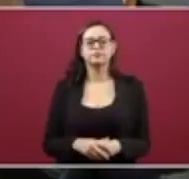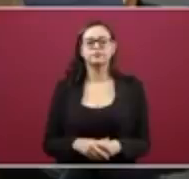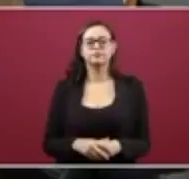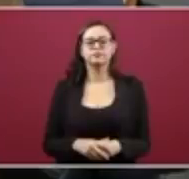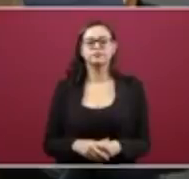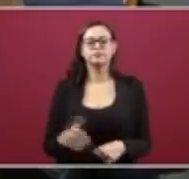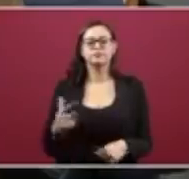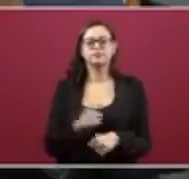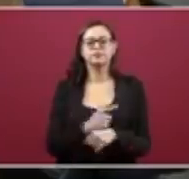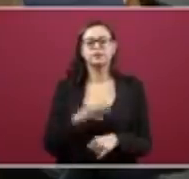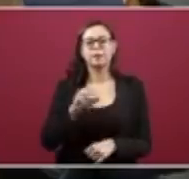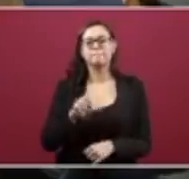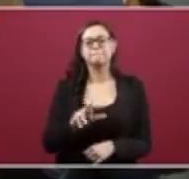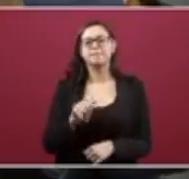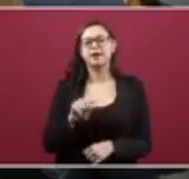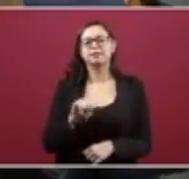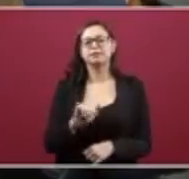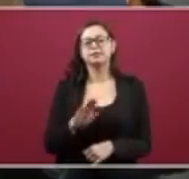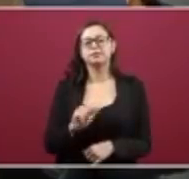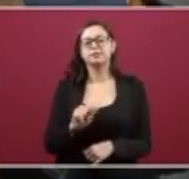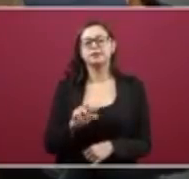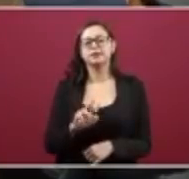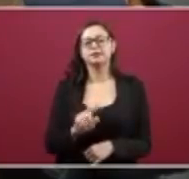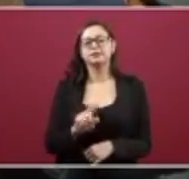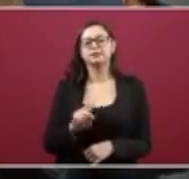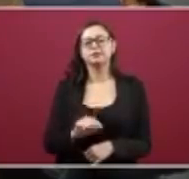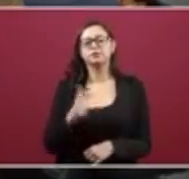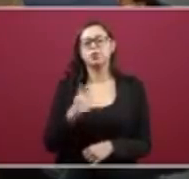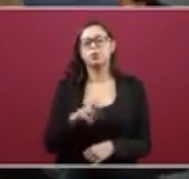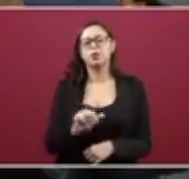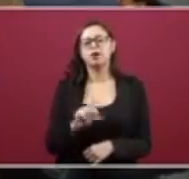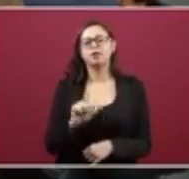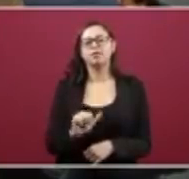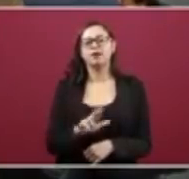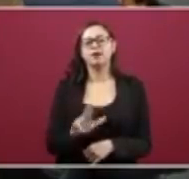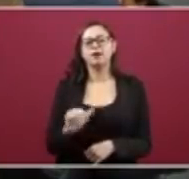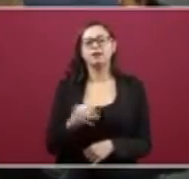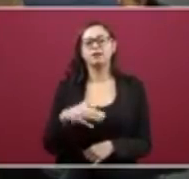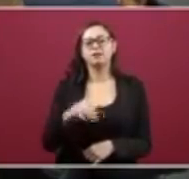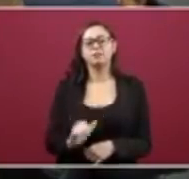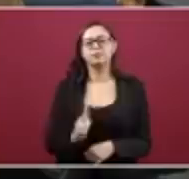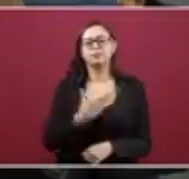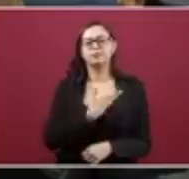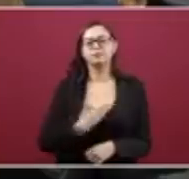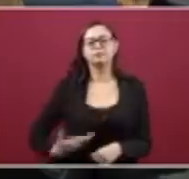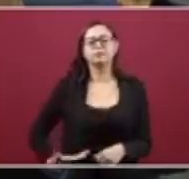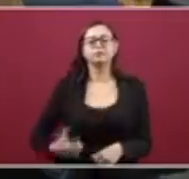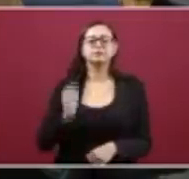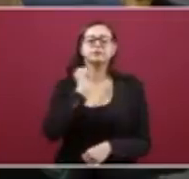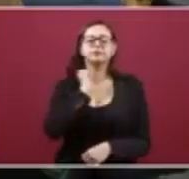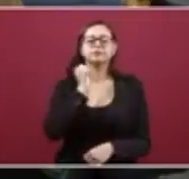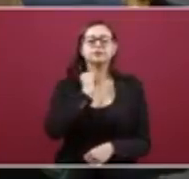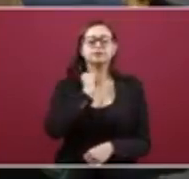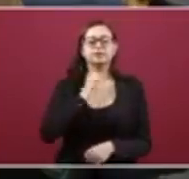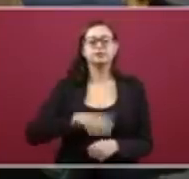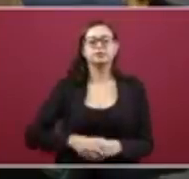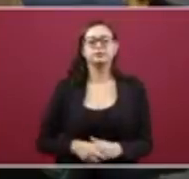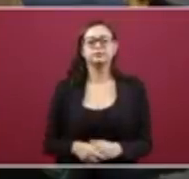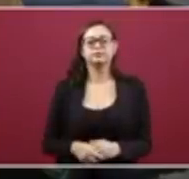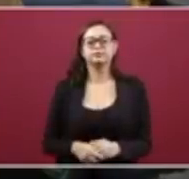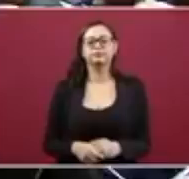licenciado martí batres guadarrama presidente del senado de méxico